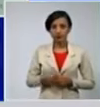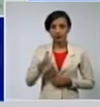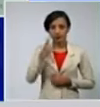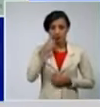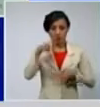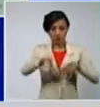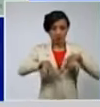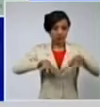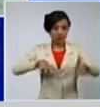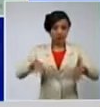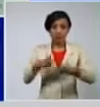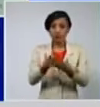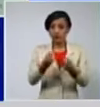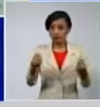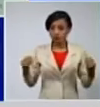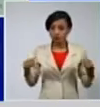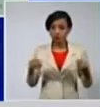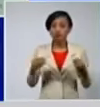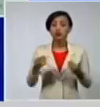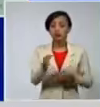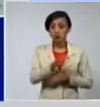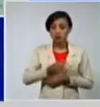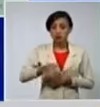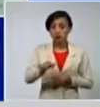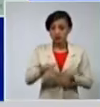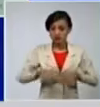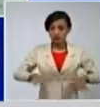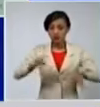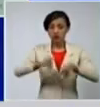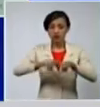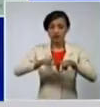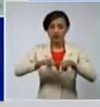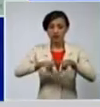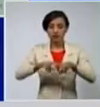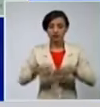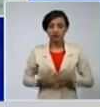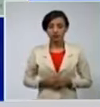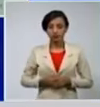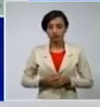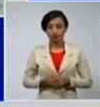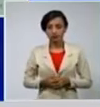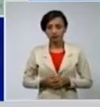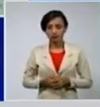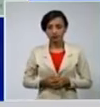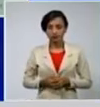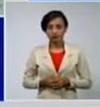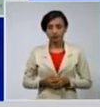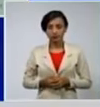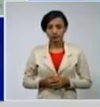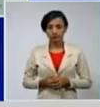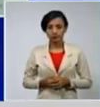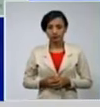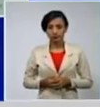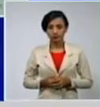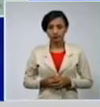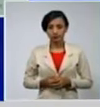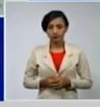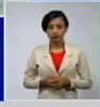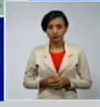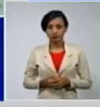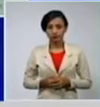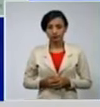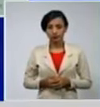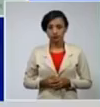se ha comportado y mantenido en La Habana. Entre otras cosas, por la elevada transmisión que todavía